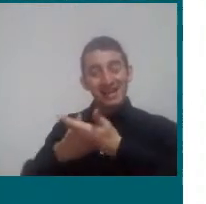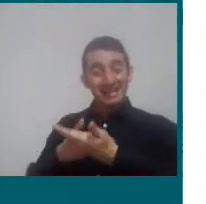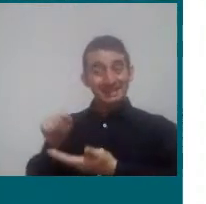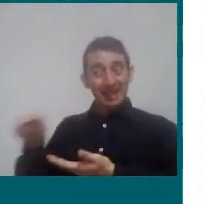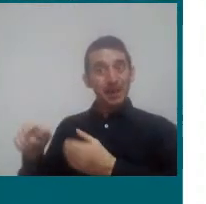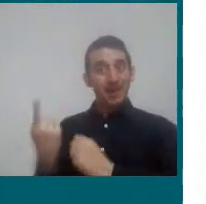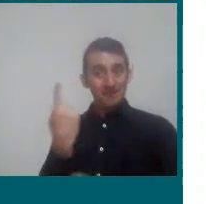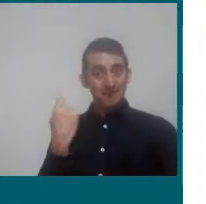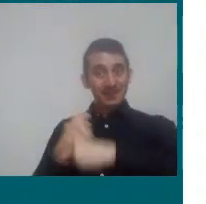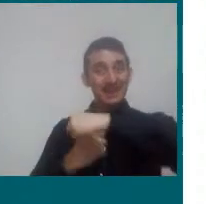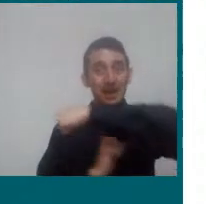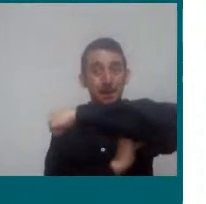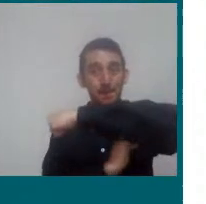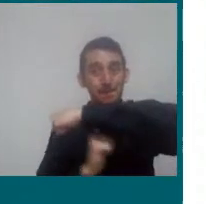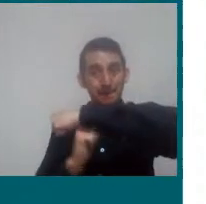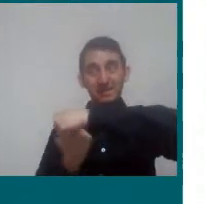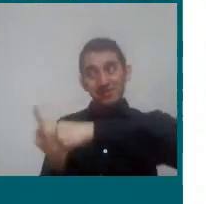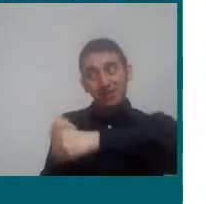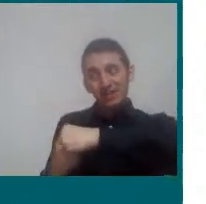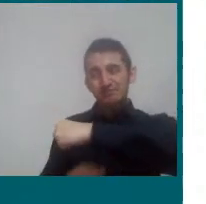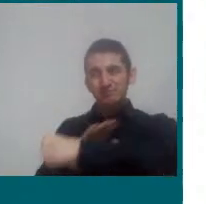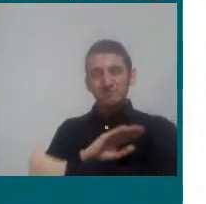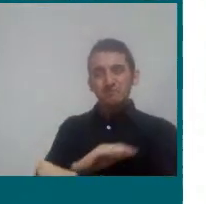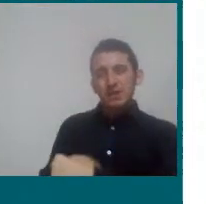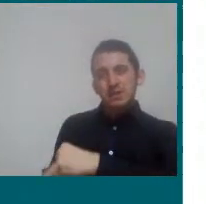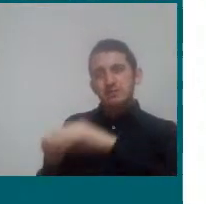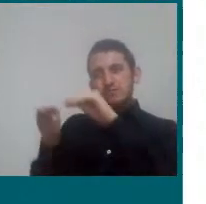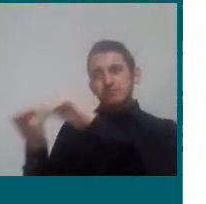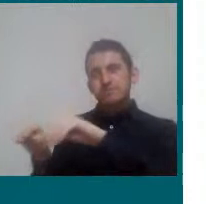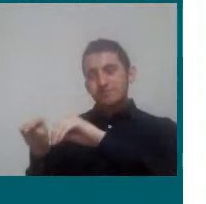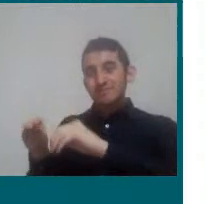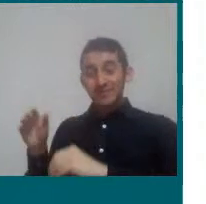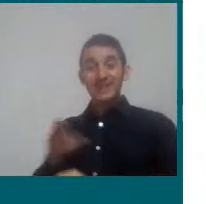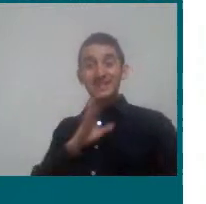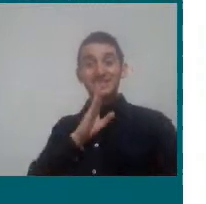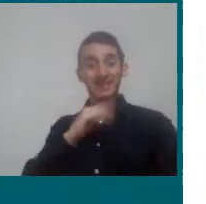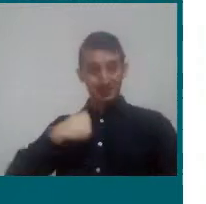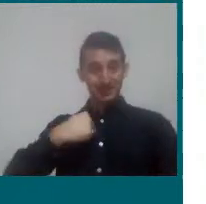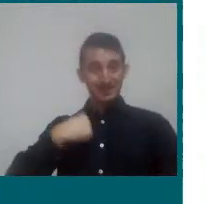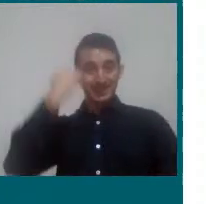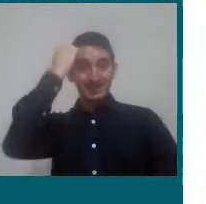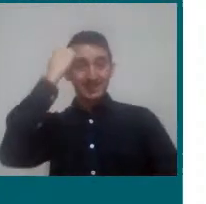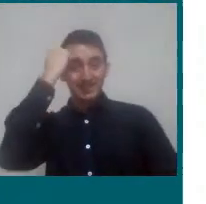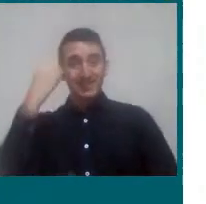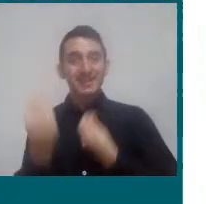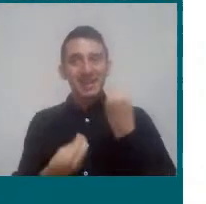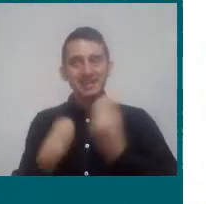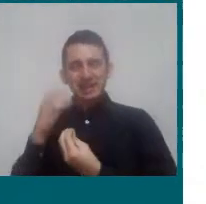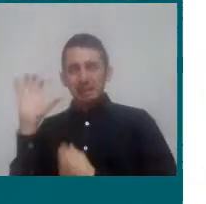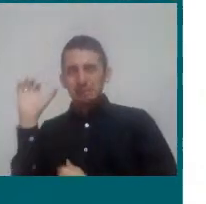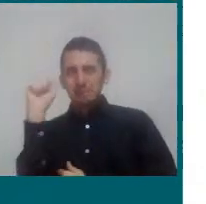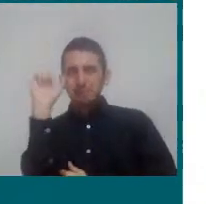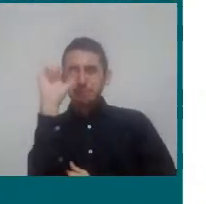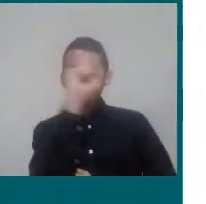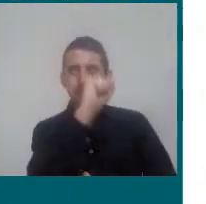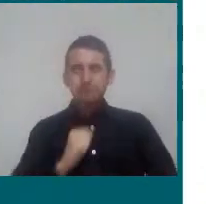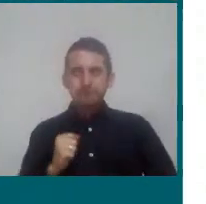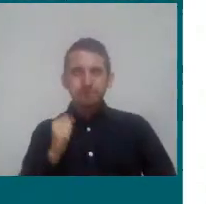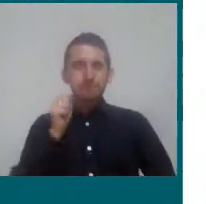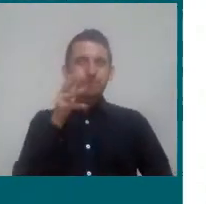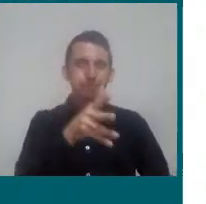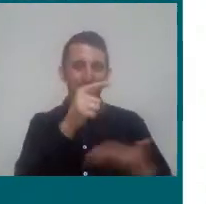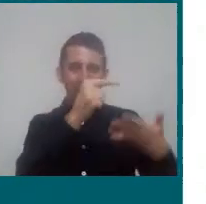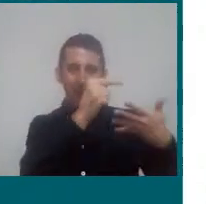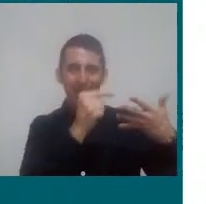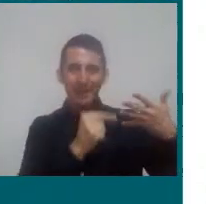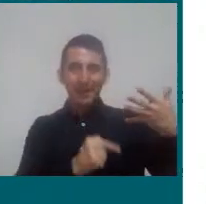y qué pasos va a tener que dar. Nos va a permitir a los docentes, ¿vale?, conocer de primera mano esta descripción basada en estos criterios